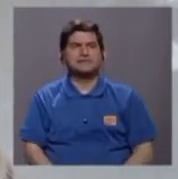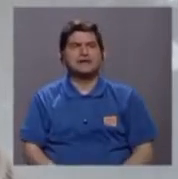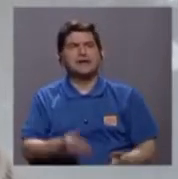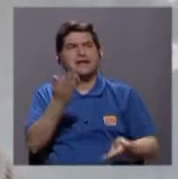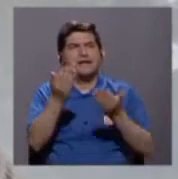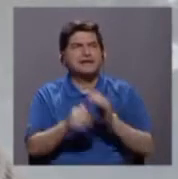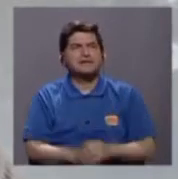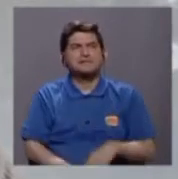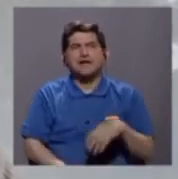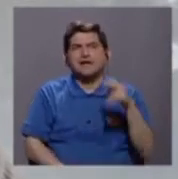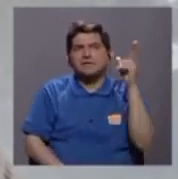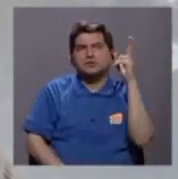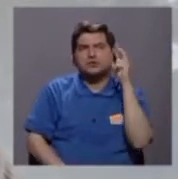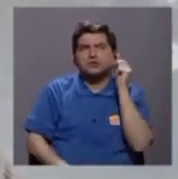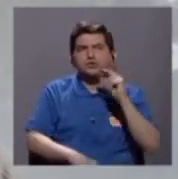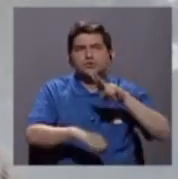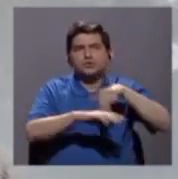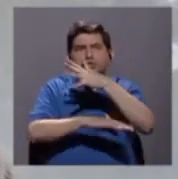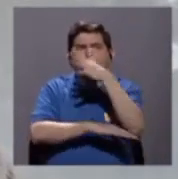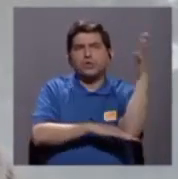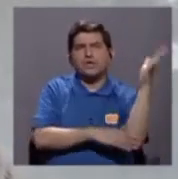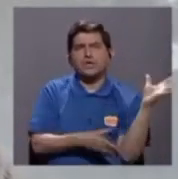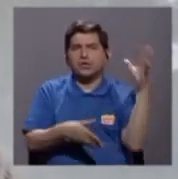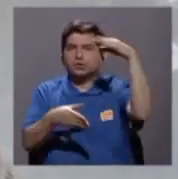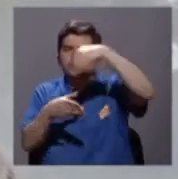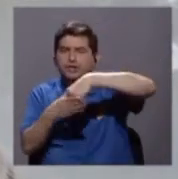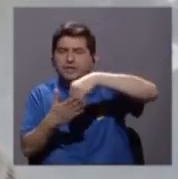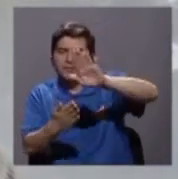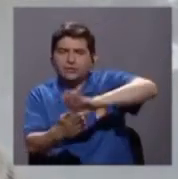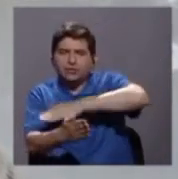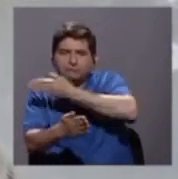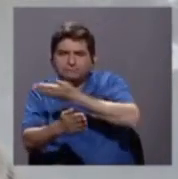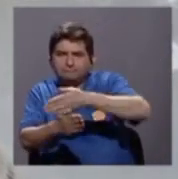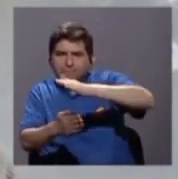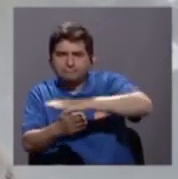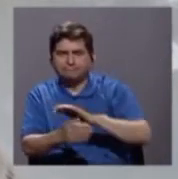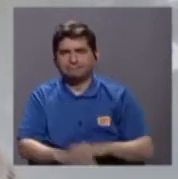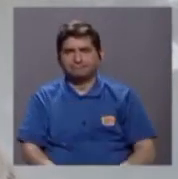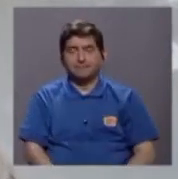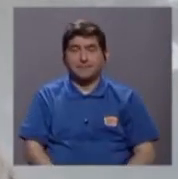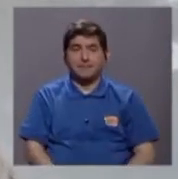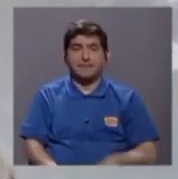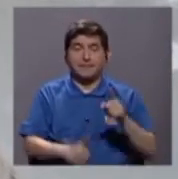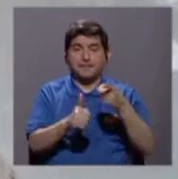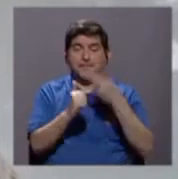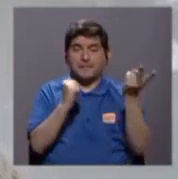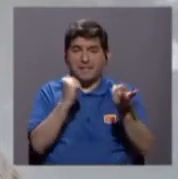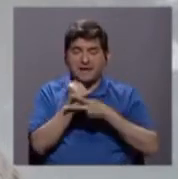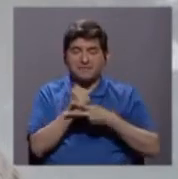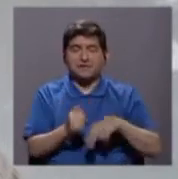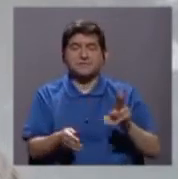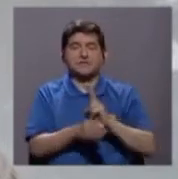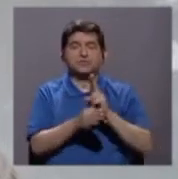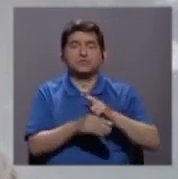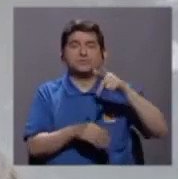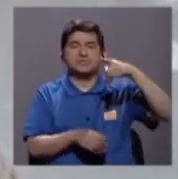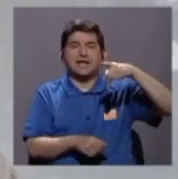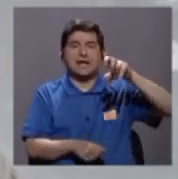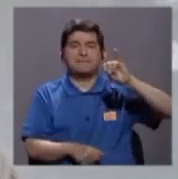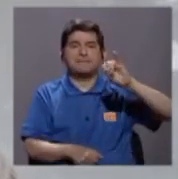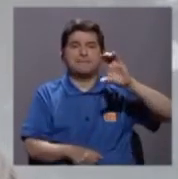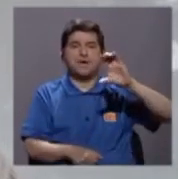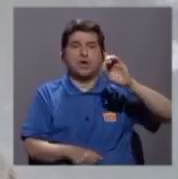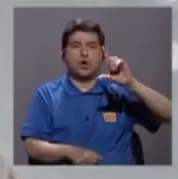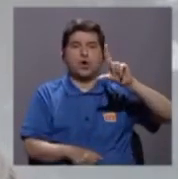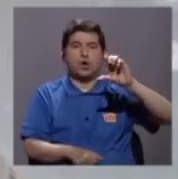de captar los sonidos de la naturaleza y ponerlos dentro de la sinfonía. Entonces, la primera vez que se usa pícolo, de hecho,